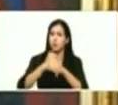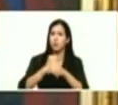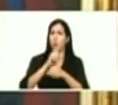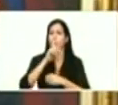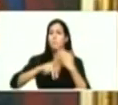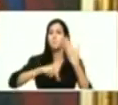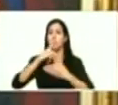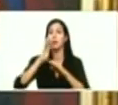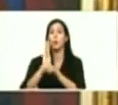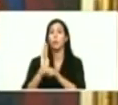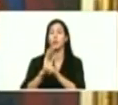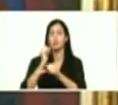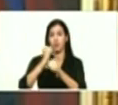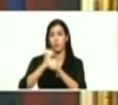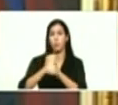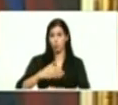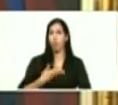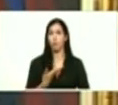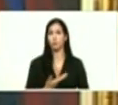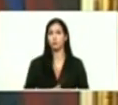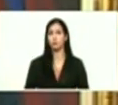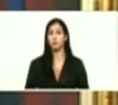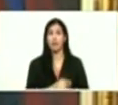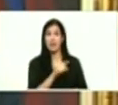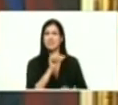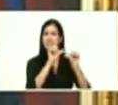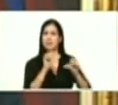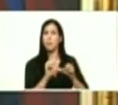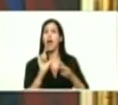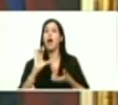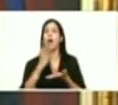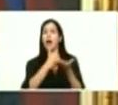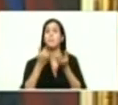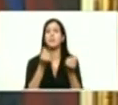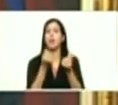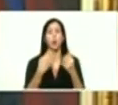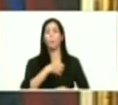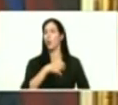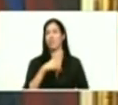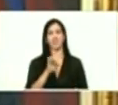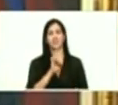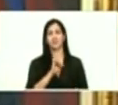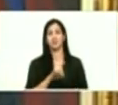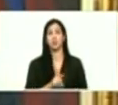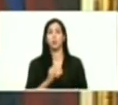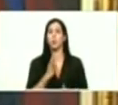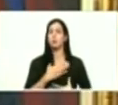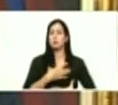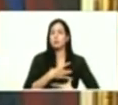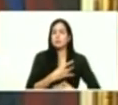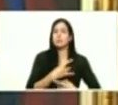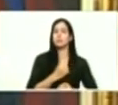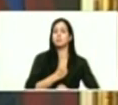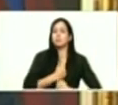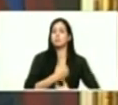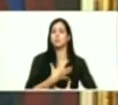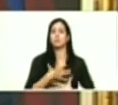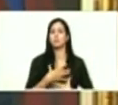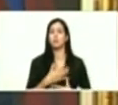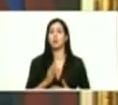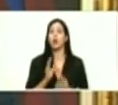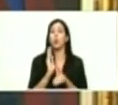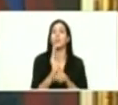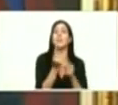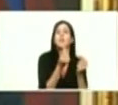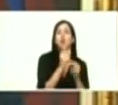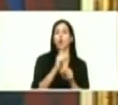cuidar el empleo nosotros podemos los capitalistas no capitalistas gobernando cuidan sus ganancias cuidan al capital no cuidan